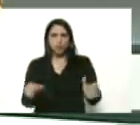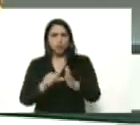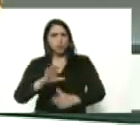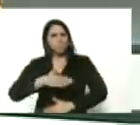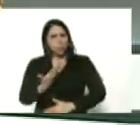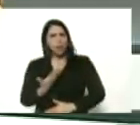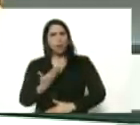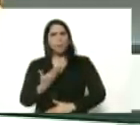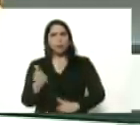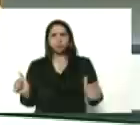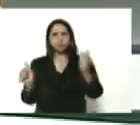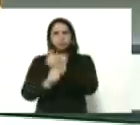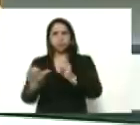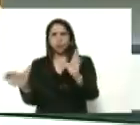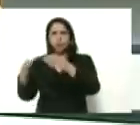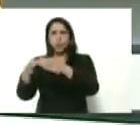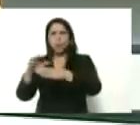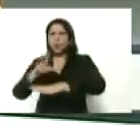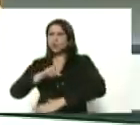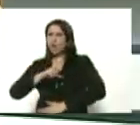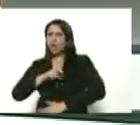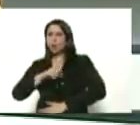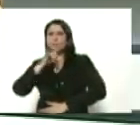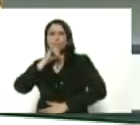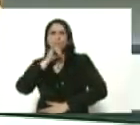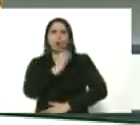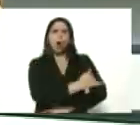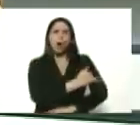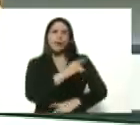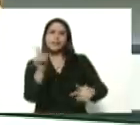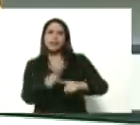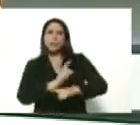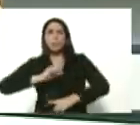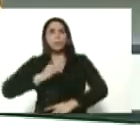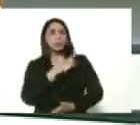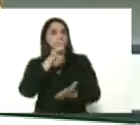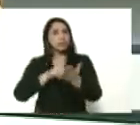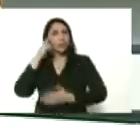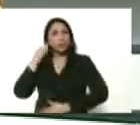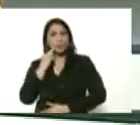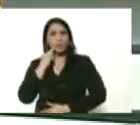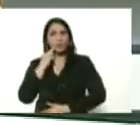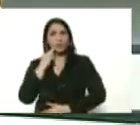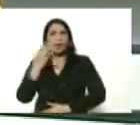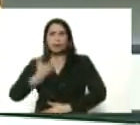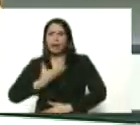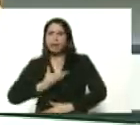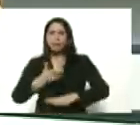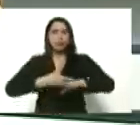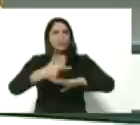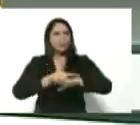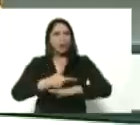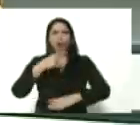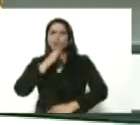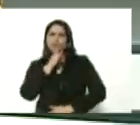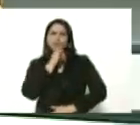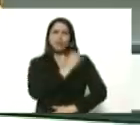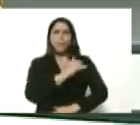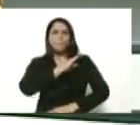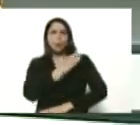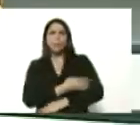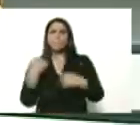podamos avistar grupos extraños, informe inmediatamente a la Policía Nacional Bolivariana, al alcalde, al gobernador, al Poder